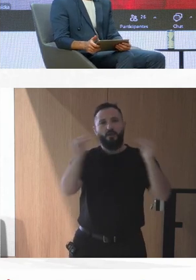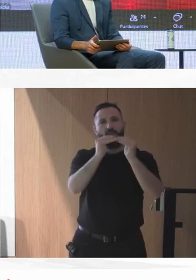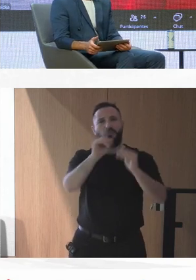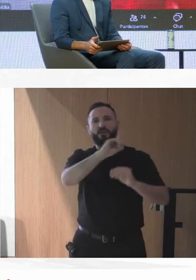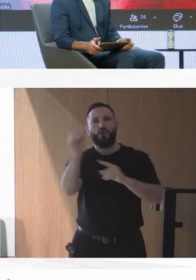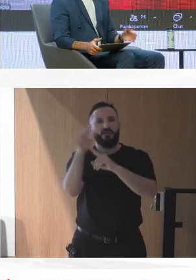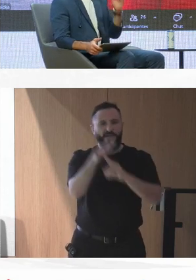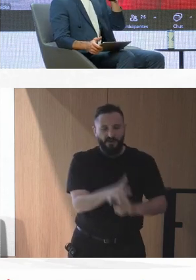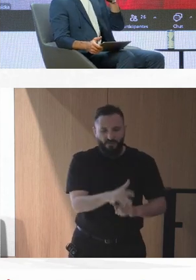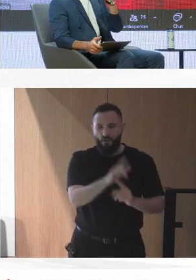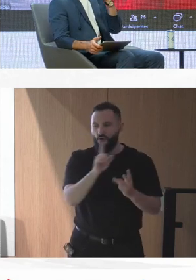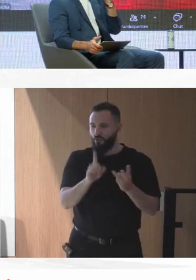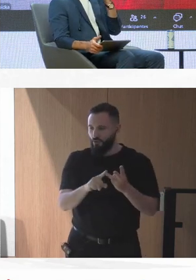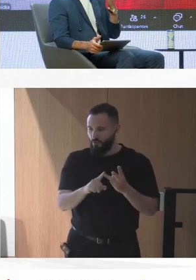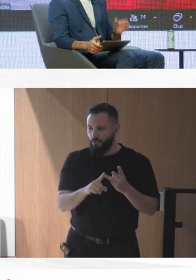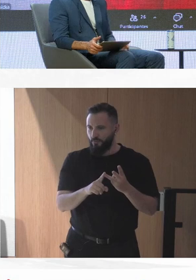discriminación,